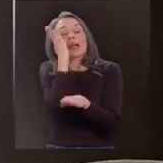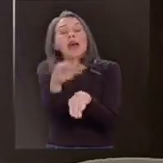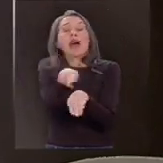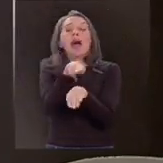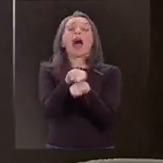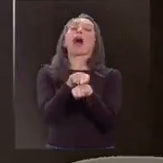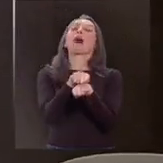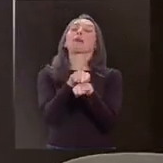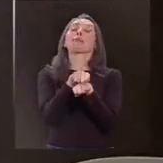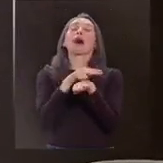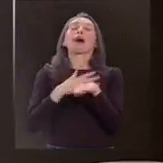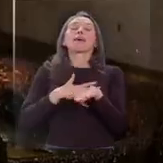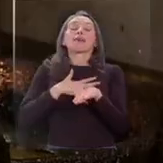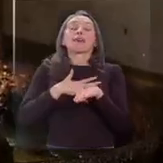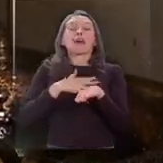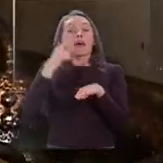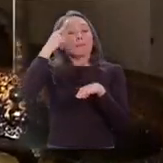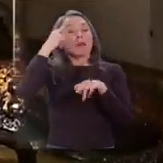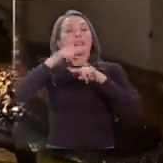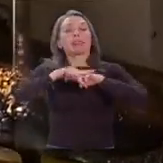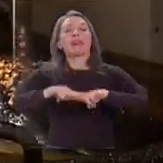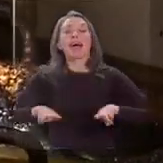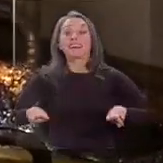y tranquilo.